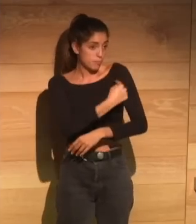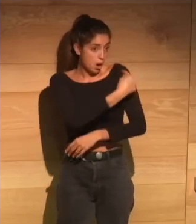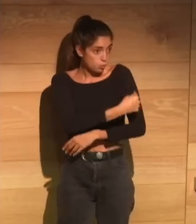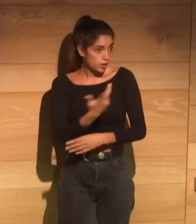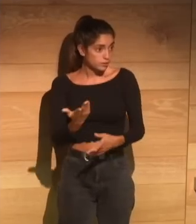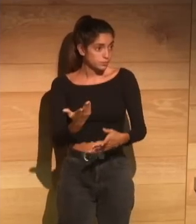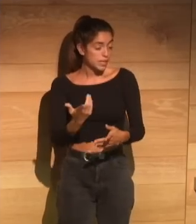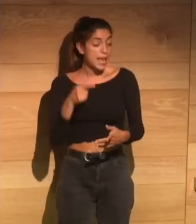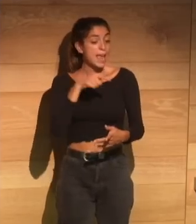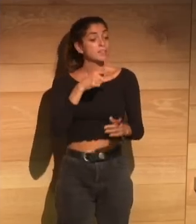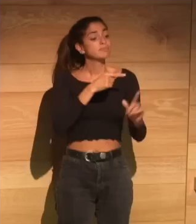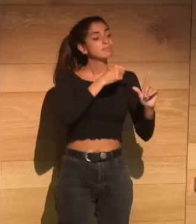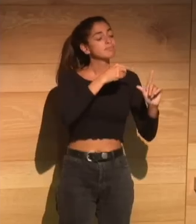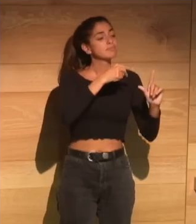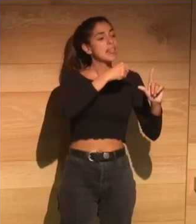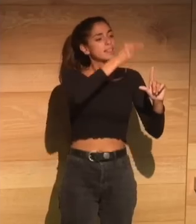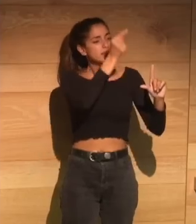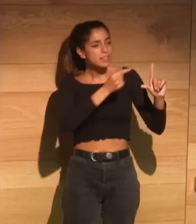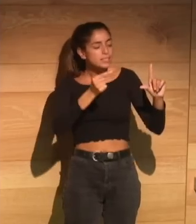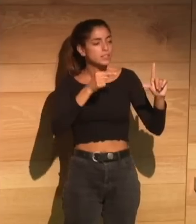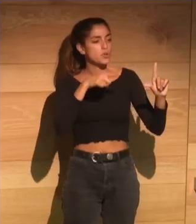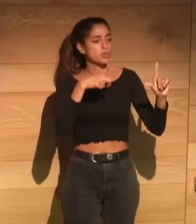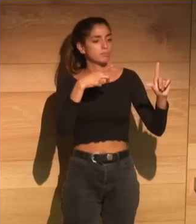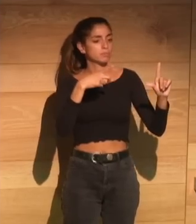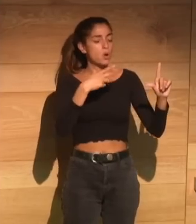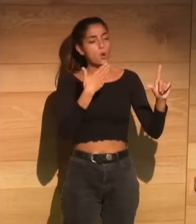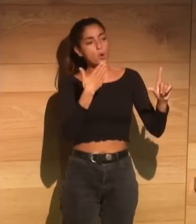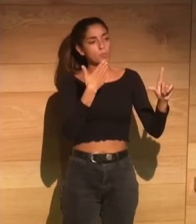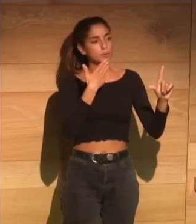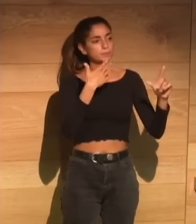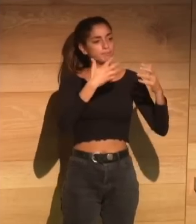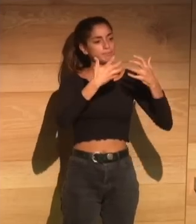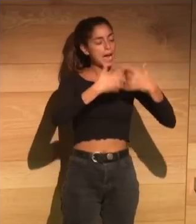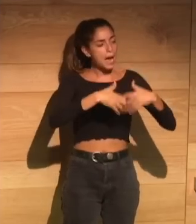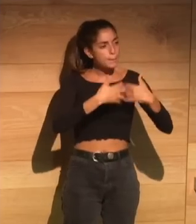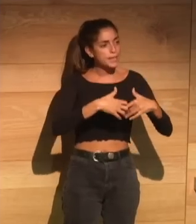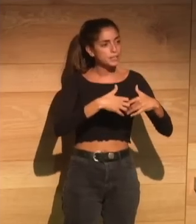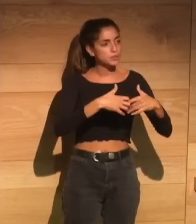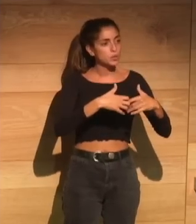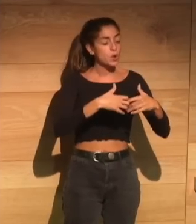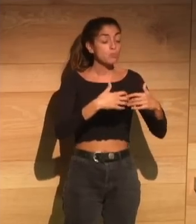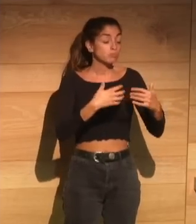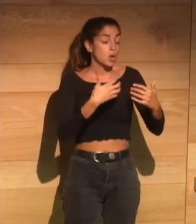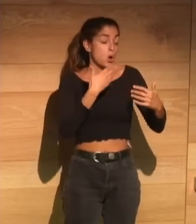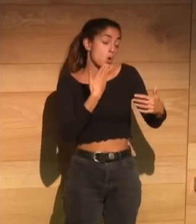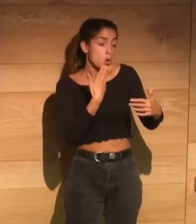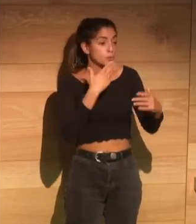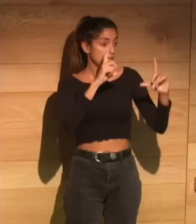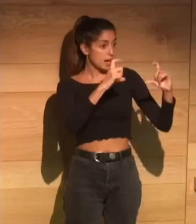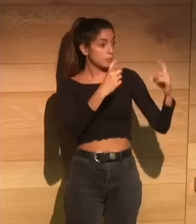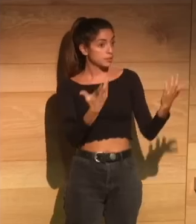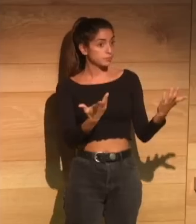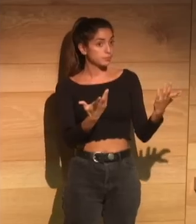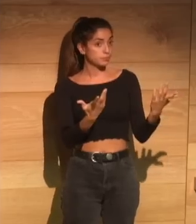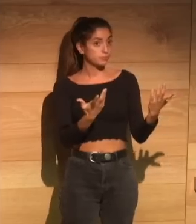sino que es que había diseñado un aparato que era capaz, o sea, había diseñado una cámara